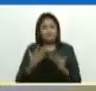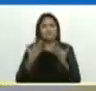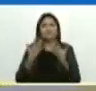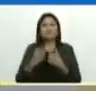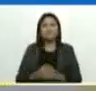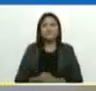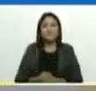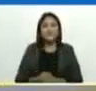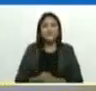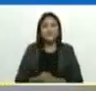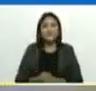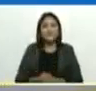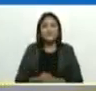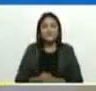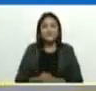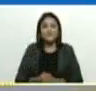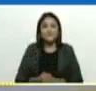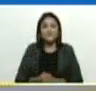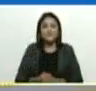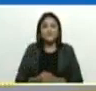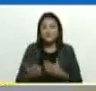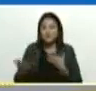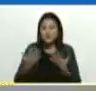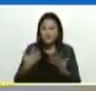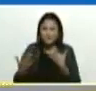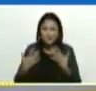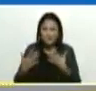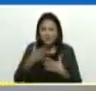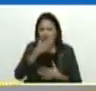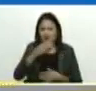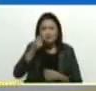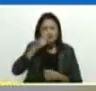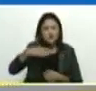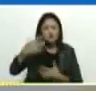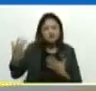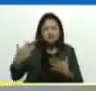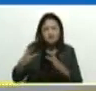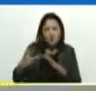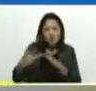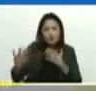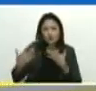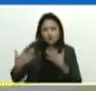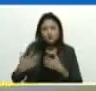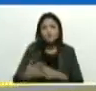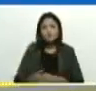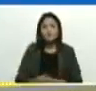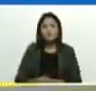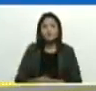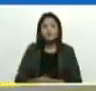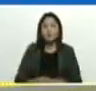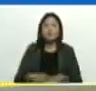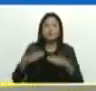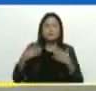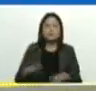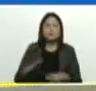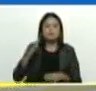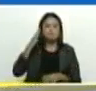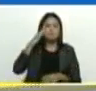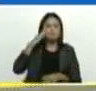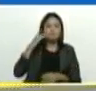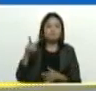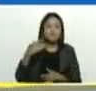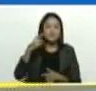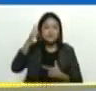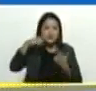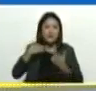simpatía y su don con el pueblo. Cuando se conoció que estaba enfermo,